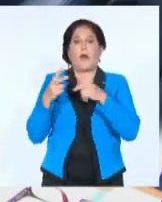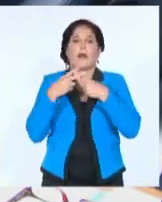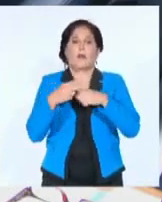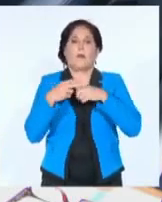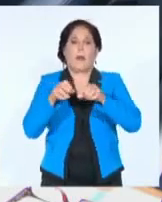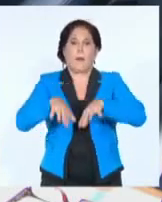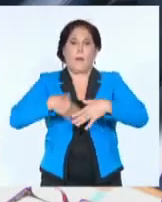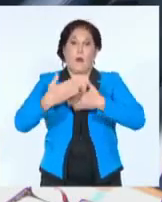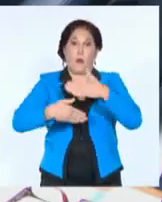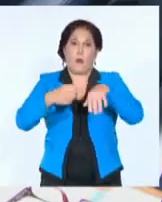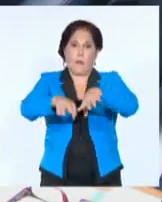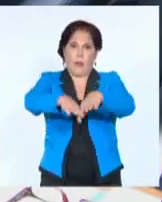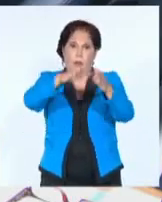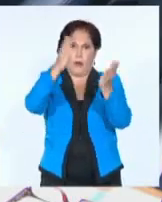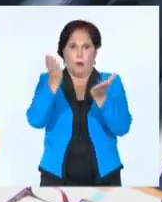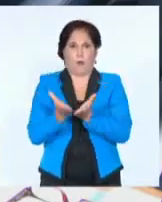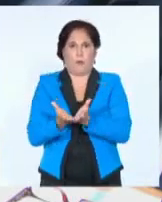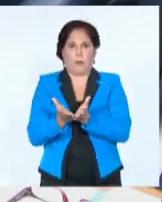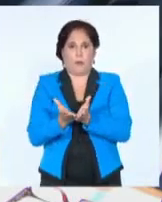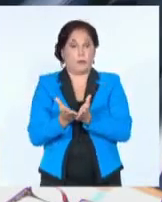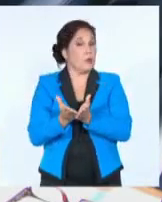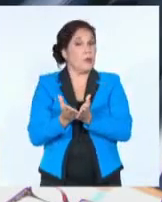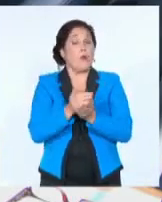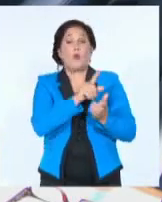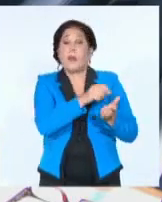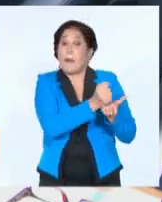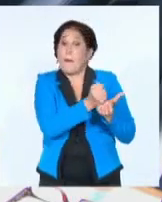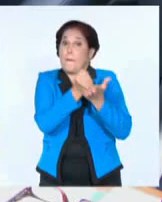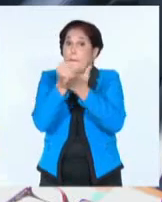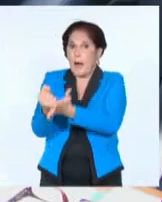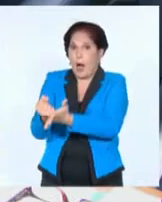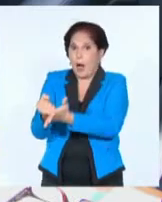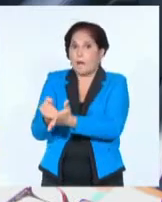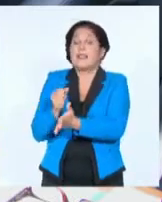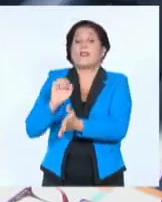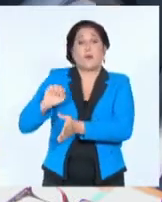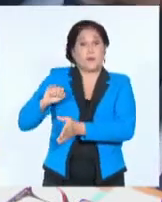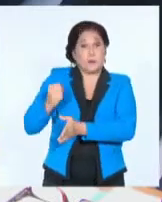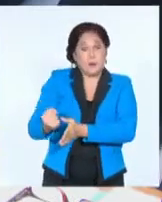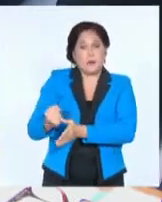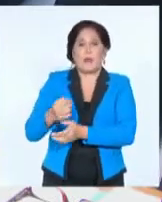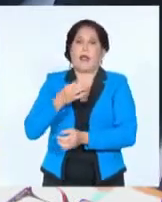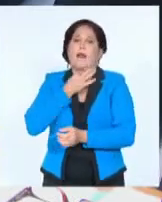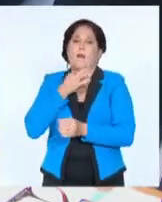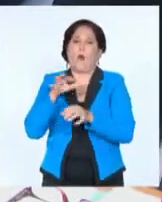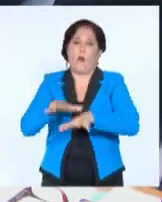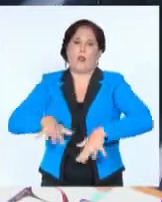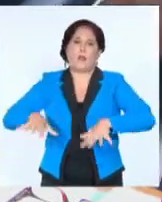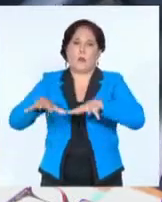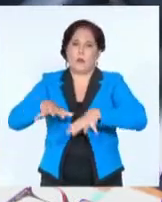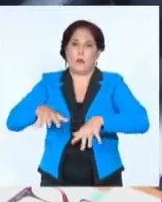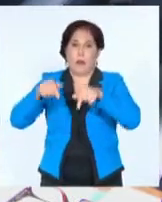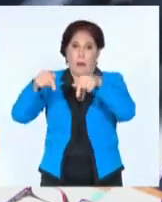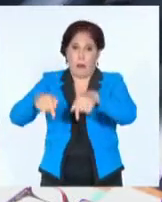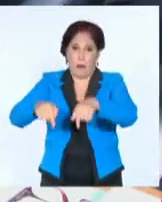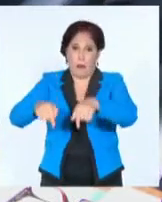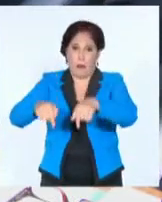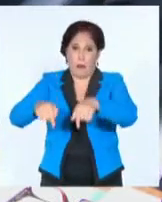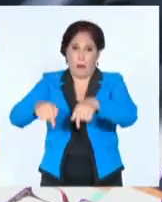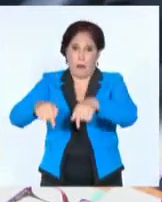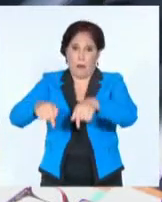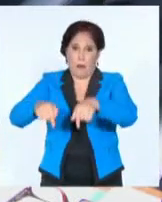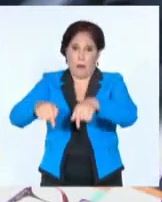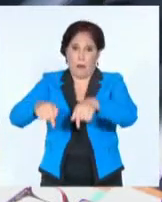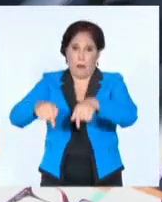global, que aumenten su contribución a los niveles que exigen las graves circunstancias actuales y su responsabilidad.